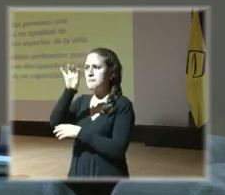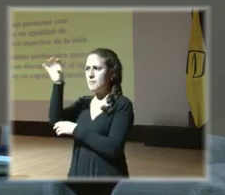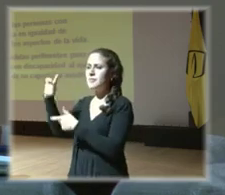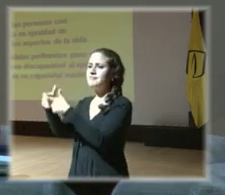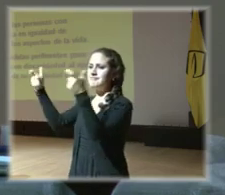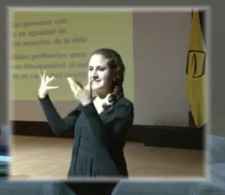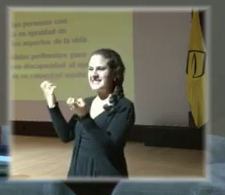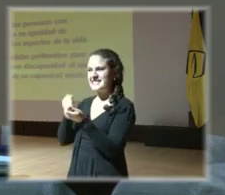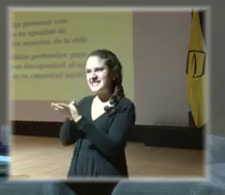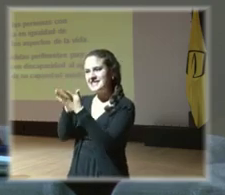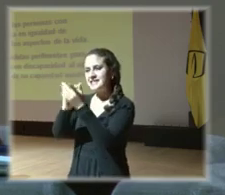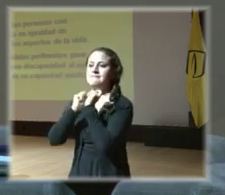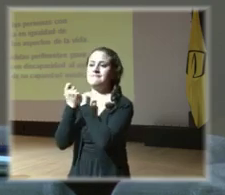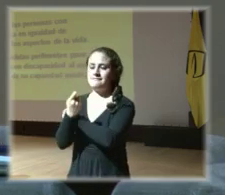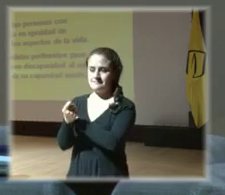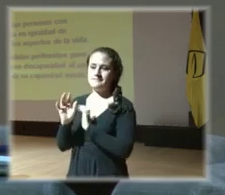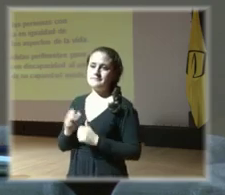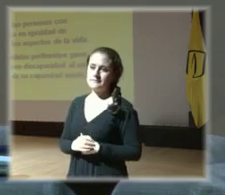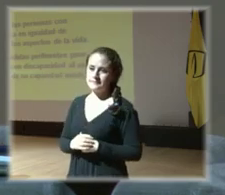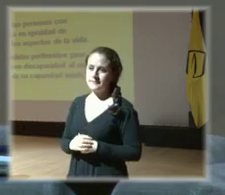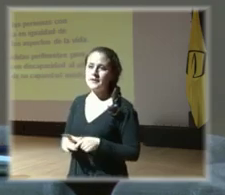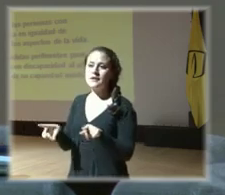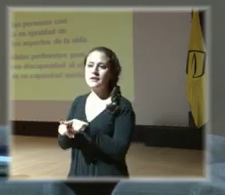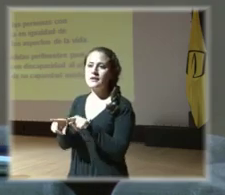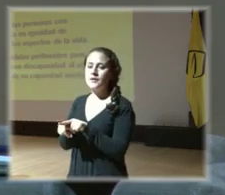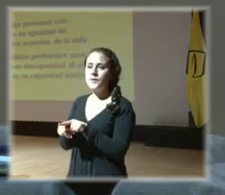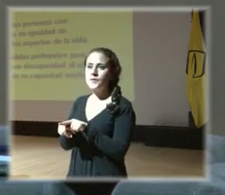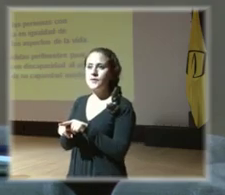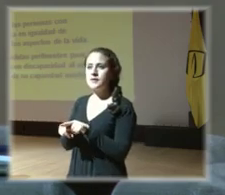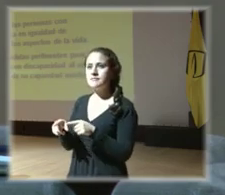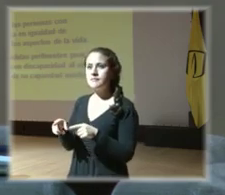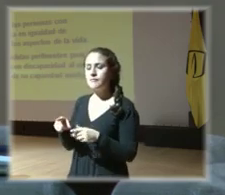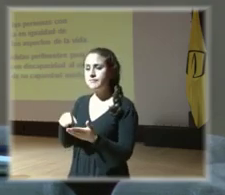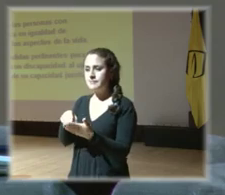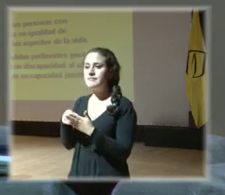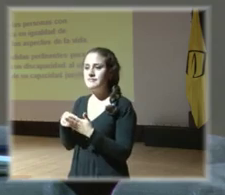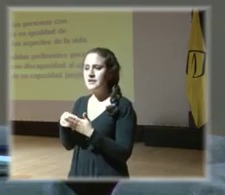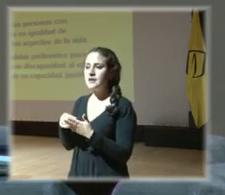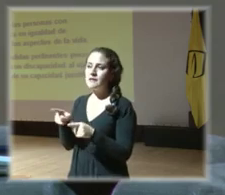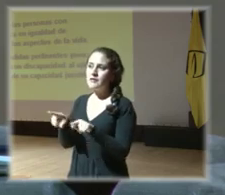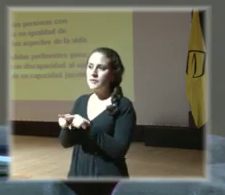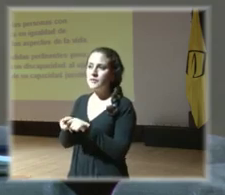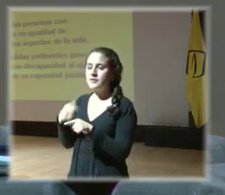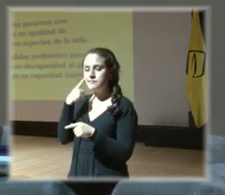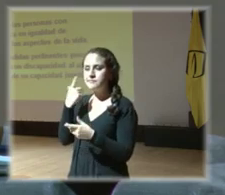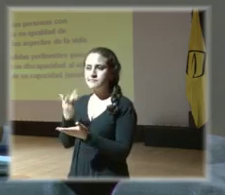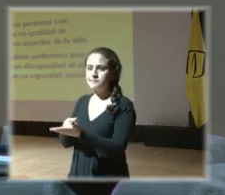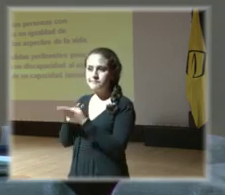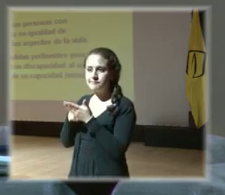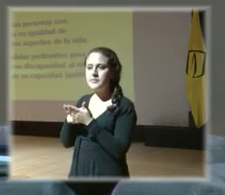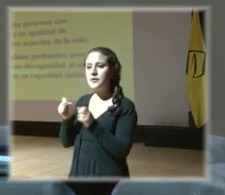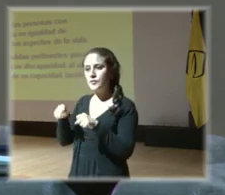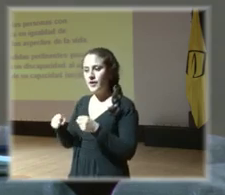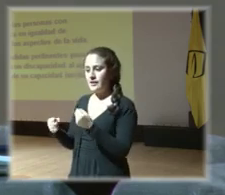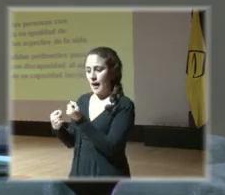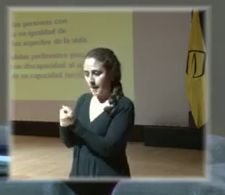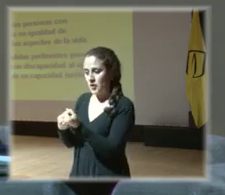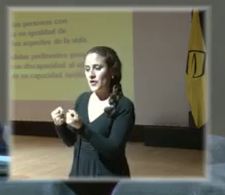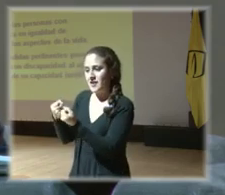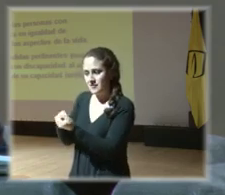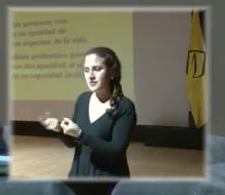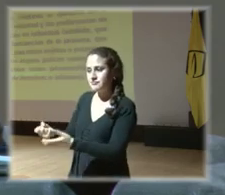países. Y es, hay como se está permitiendo permeabilizar la figura de los apoyos,